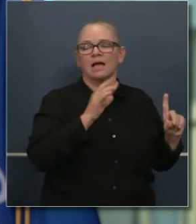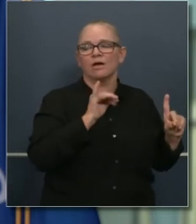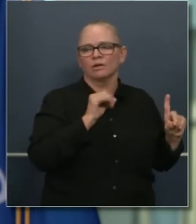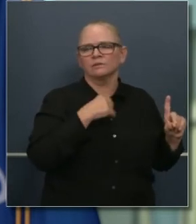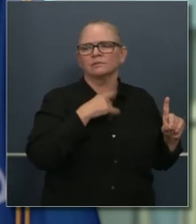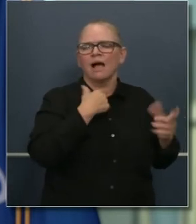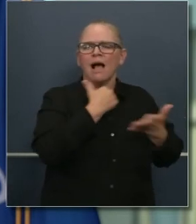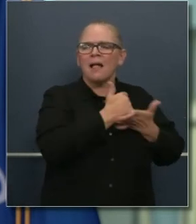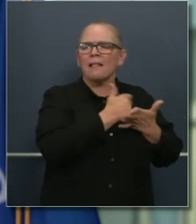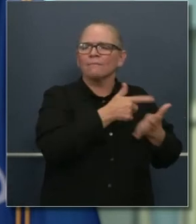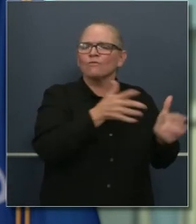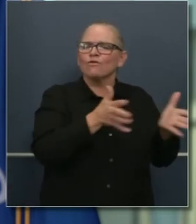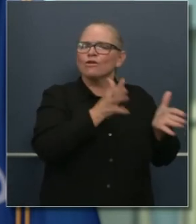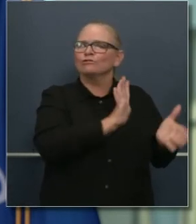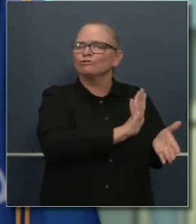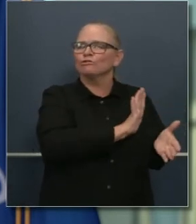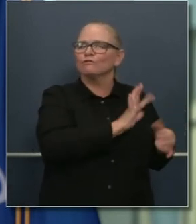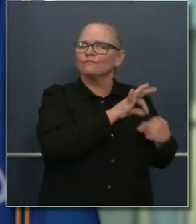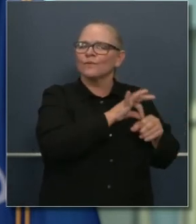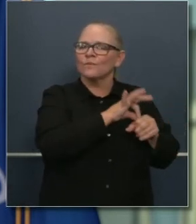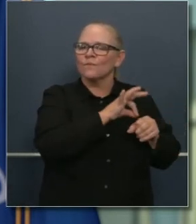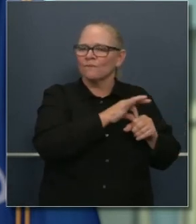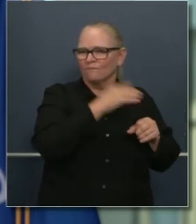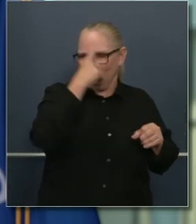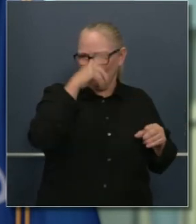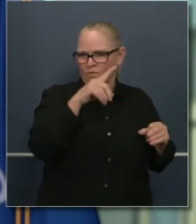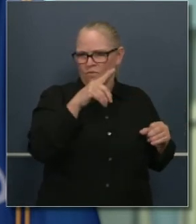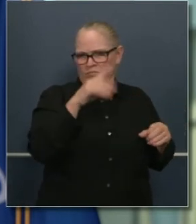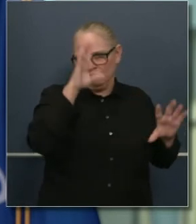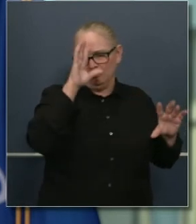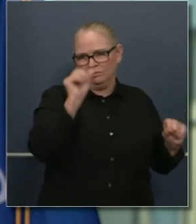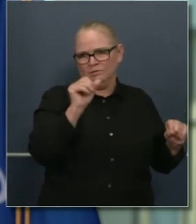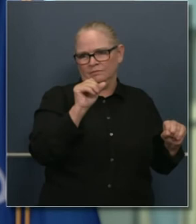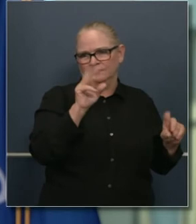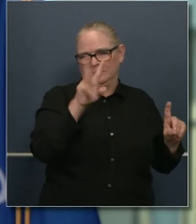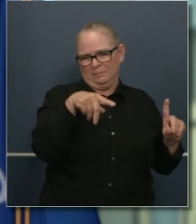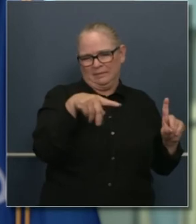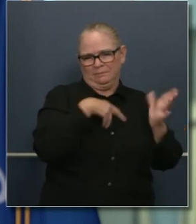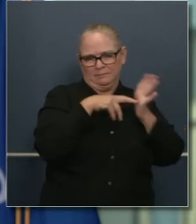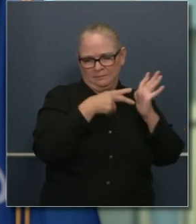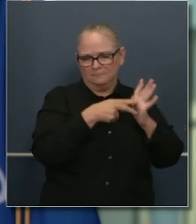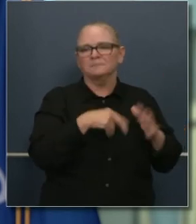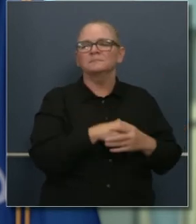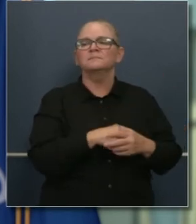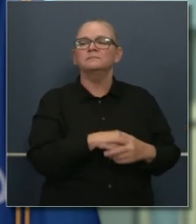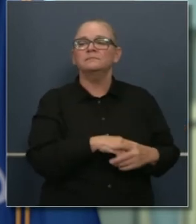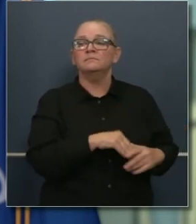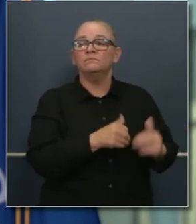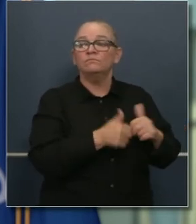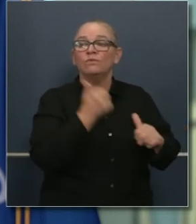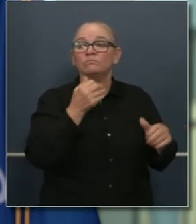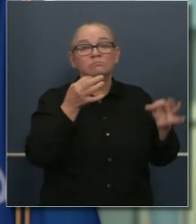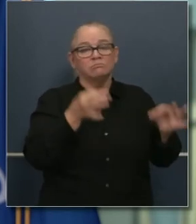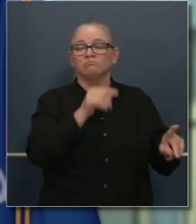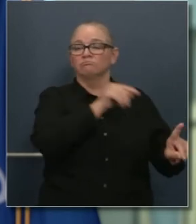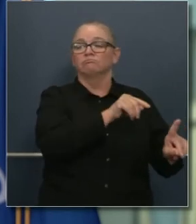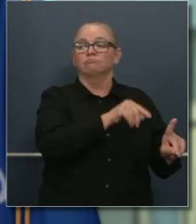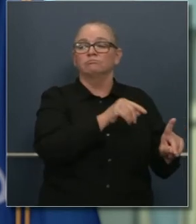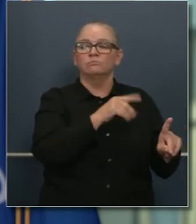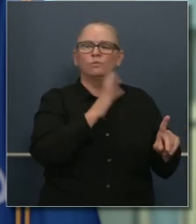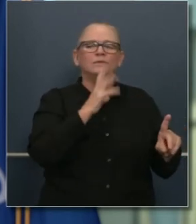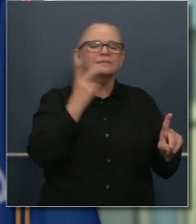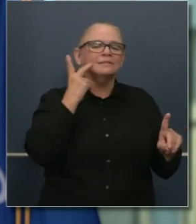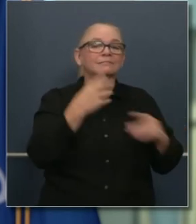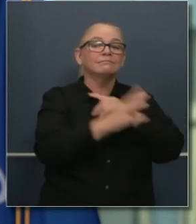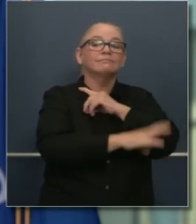candidatura no solamente de ella pero de la del vicepresidente biden también lo más determinante aquí será el que